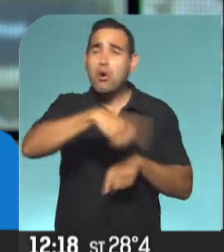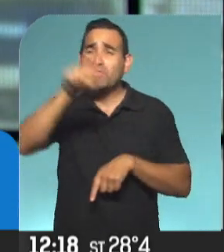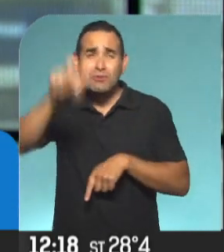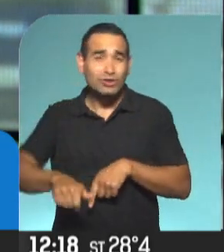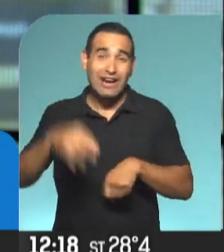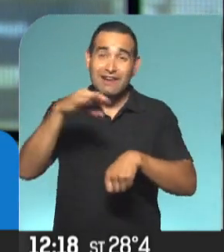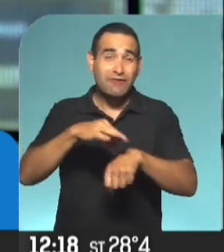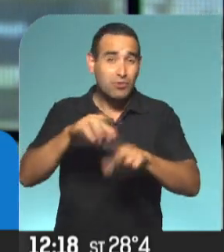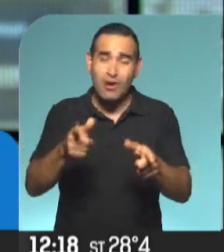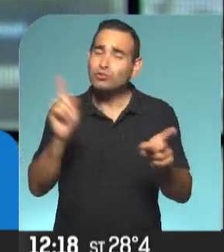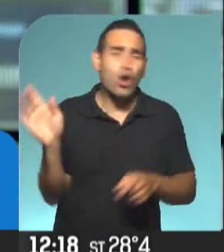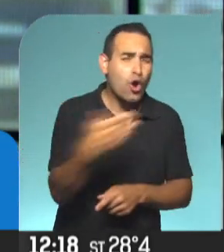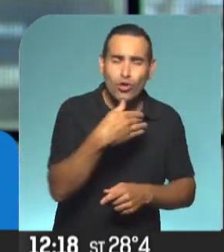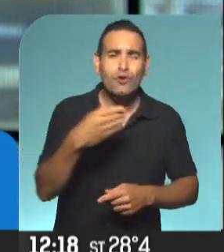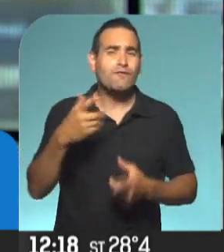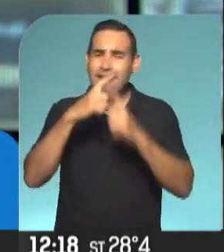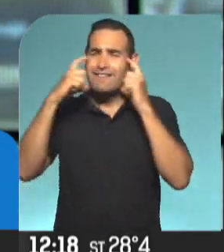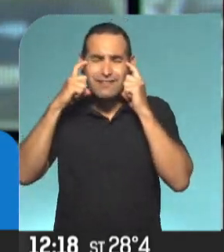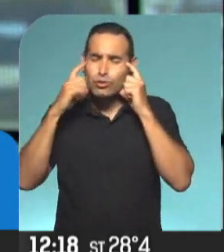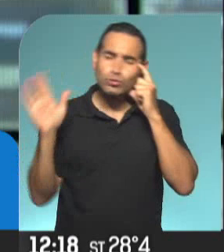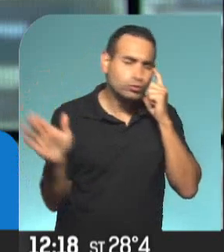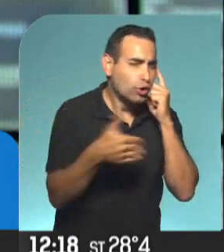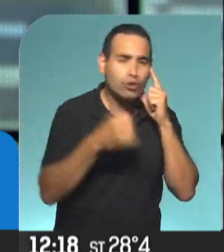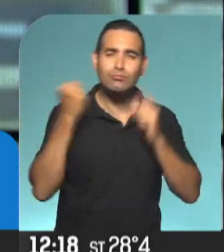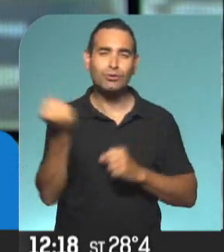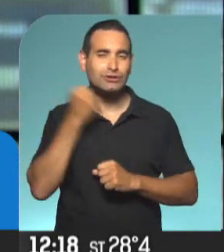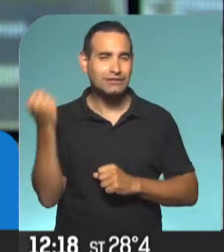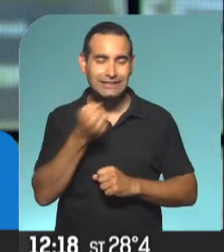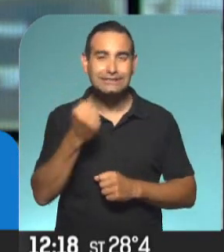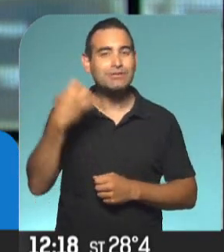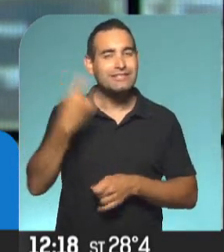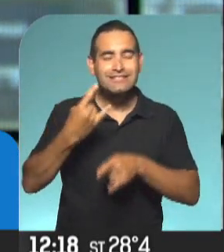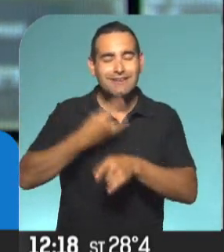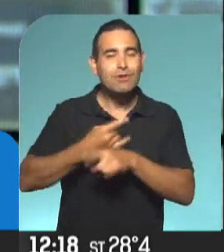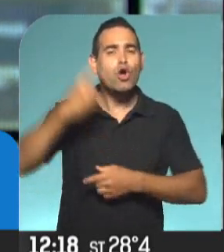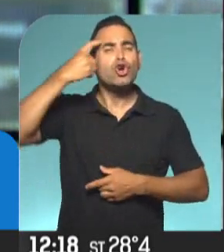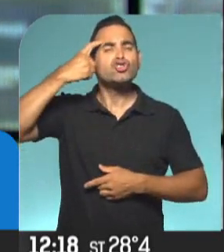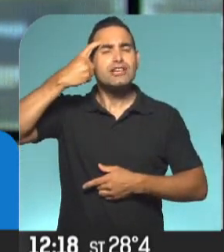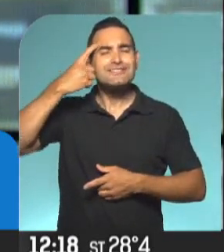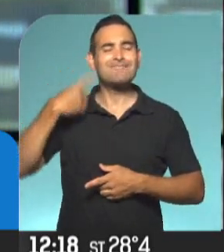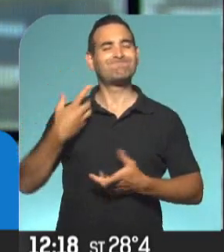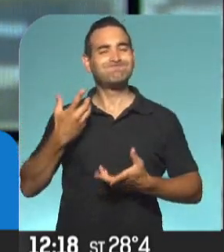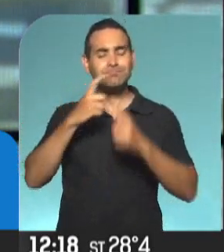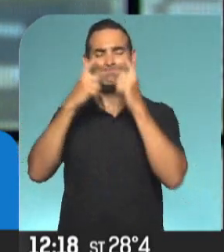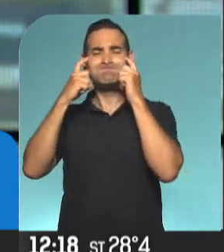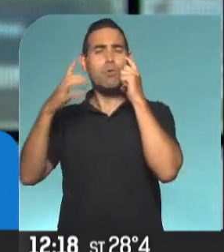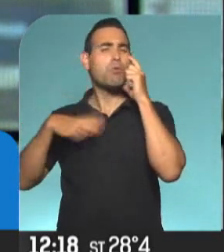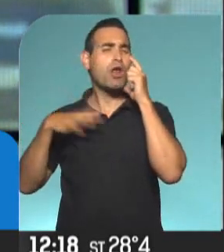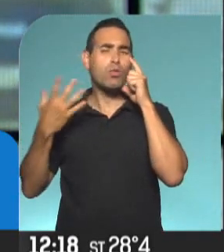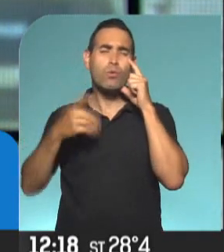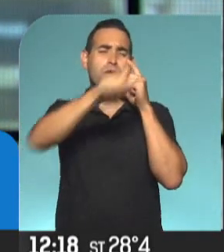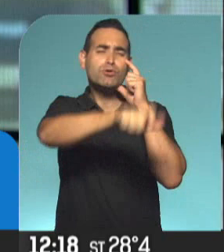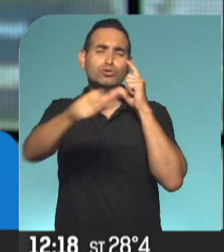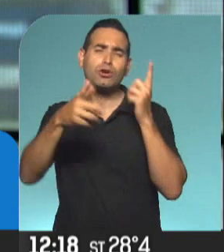están infectados que usen barbijo. Pero es siempre mucho más importante la conciencia social de usar barbijo,